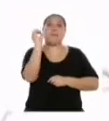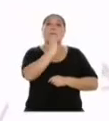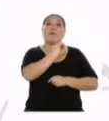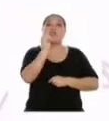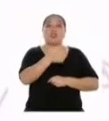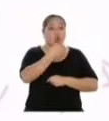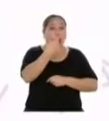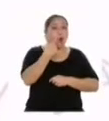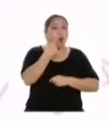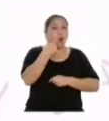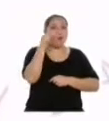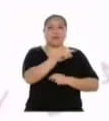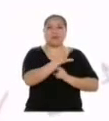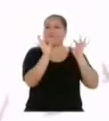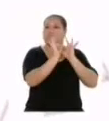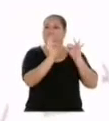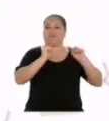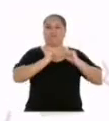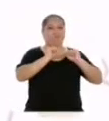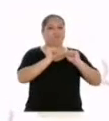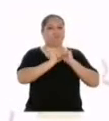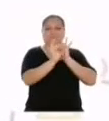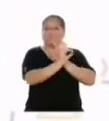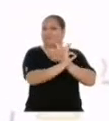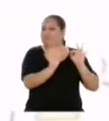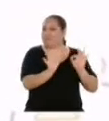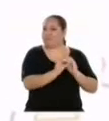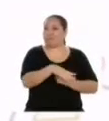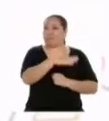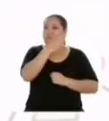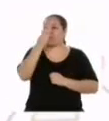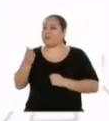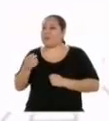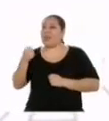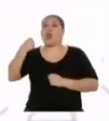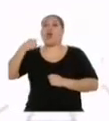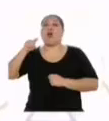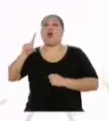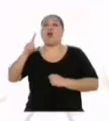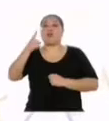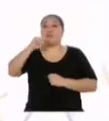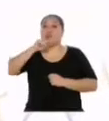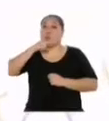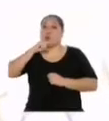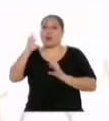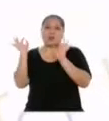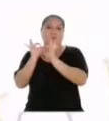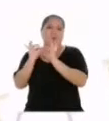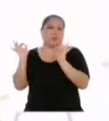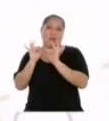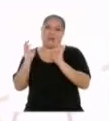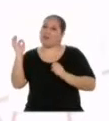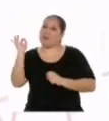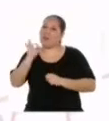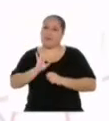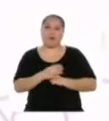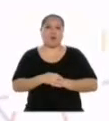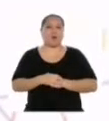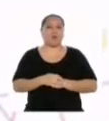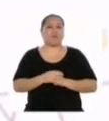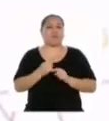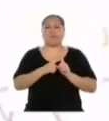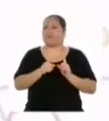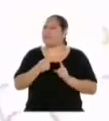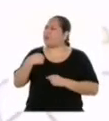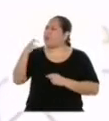del género masculino no hace ejercicio físico y el 11% del femenino tampoco lo realiza. Pero